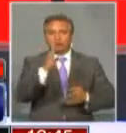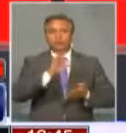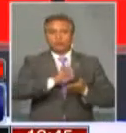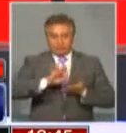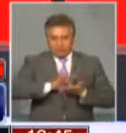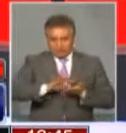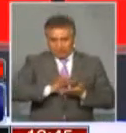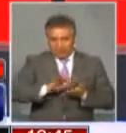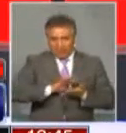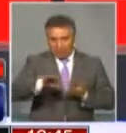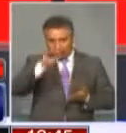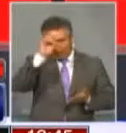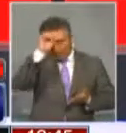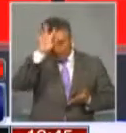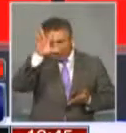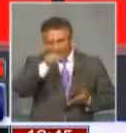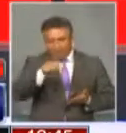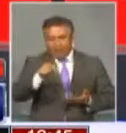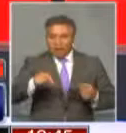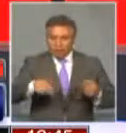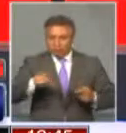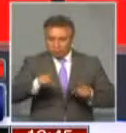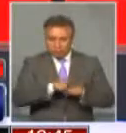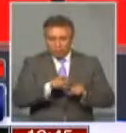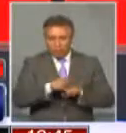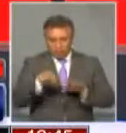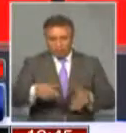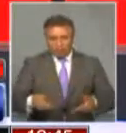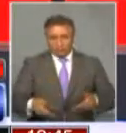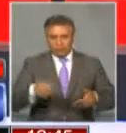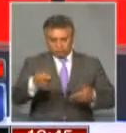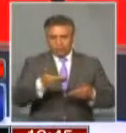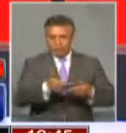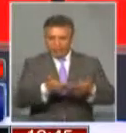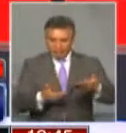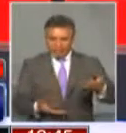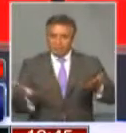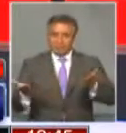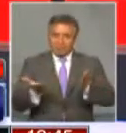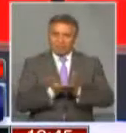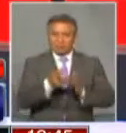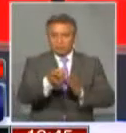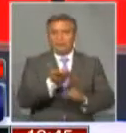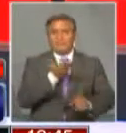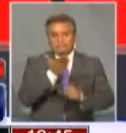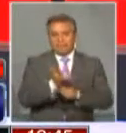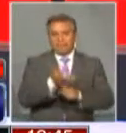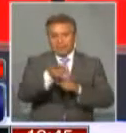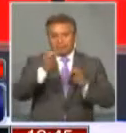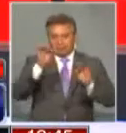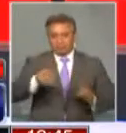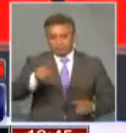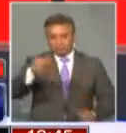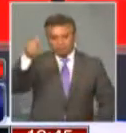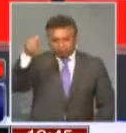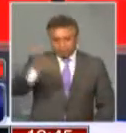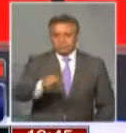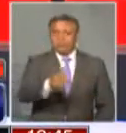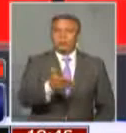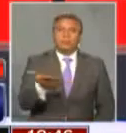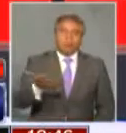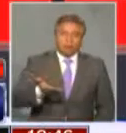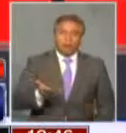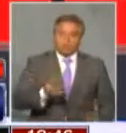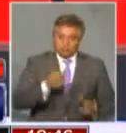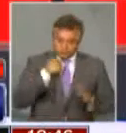de Minería, esté siendo en esta lista por la que se está pidiendo la formalización, nada menos que por